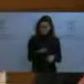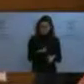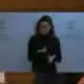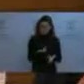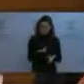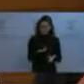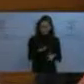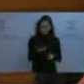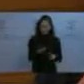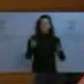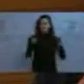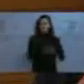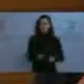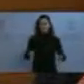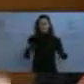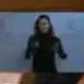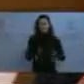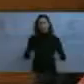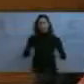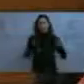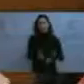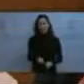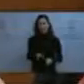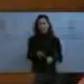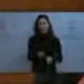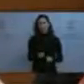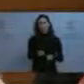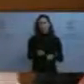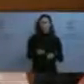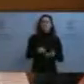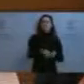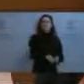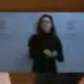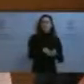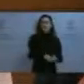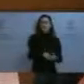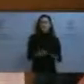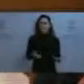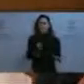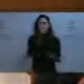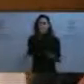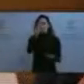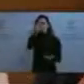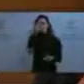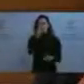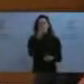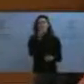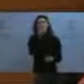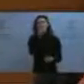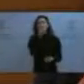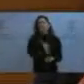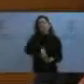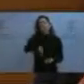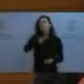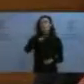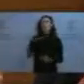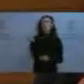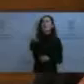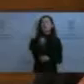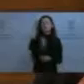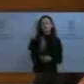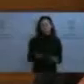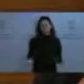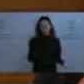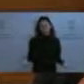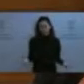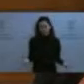sea reiterativa y que sea insistente, porque me da la sensación que ustedes todavía no han interiorizado, no han comprendido que estamos hablando